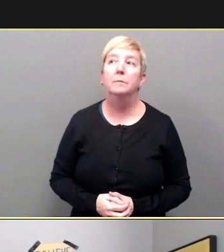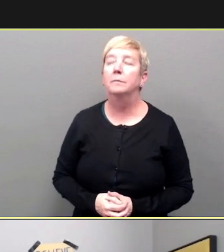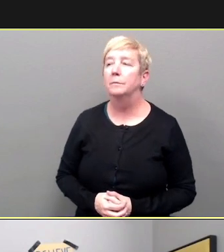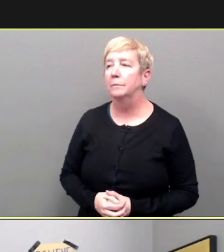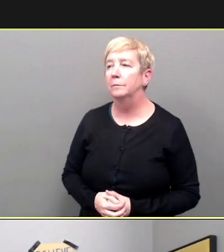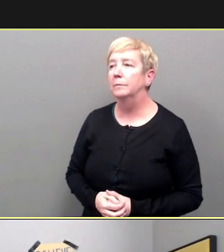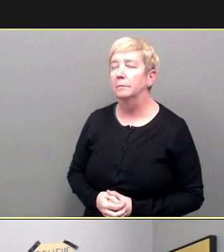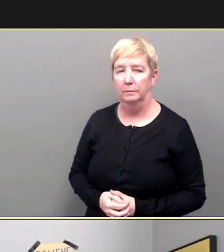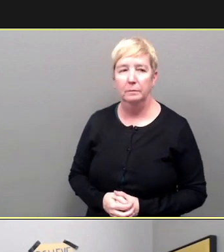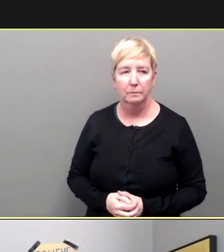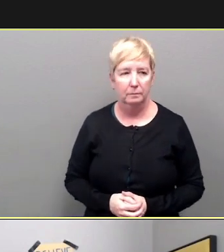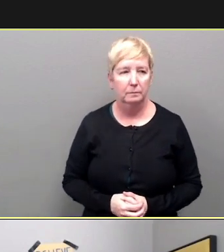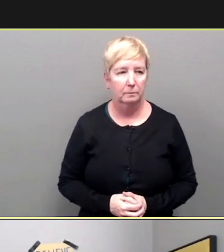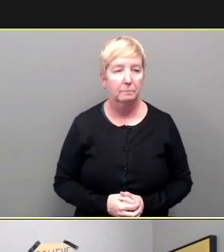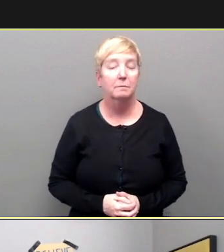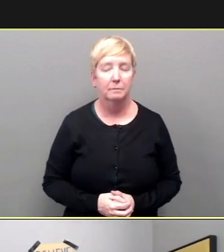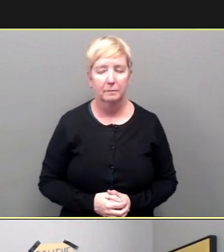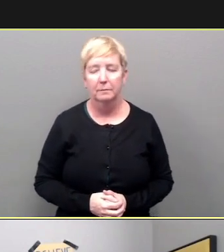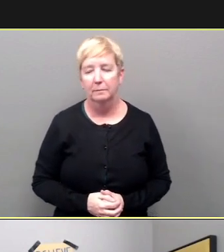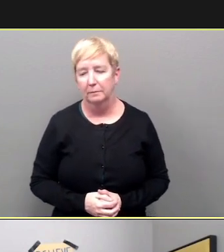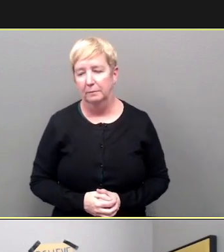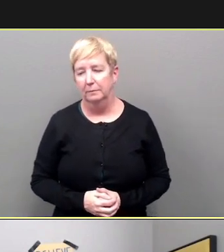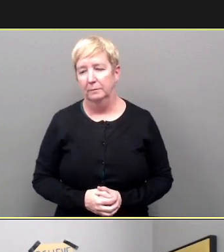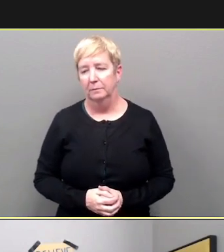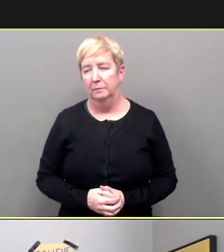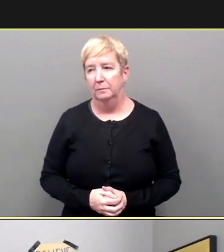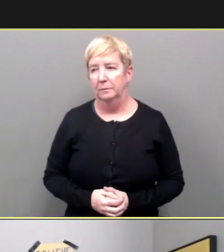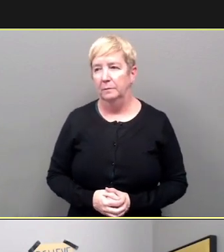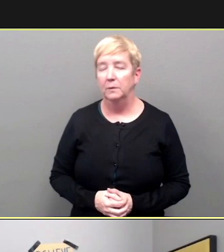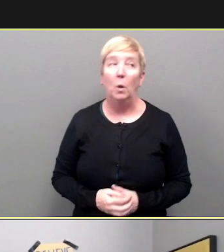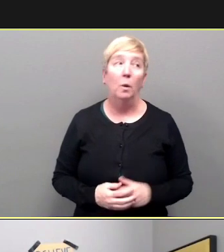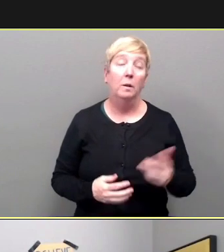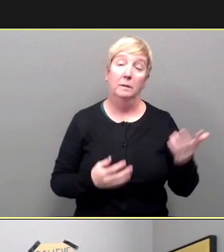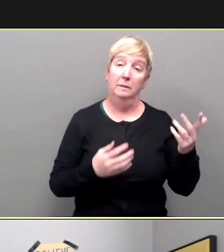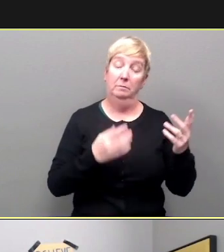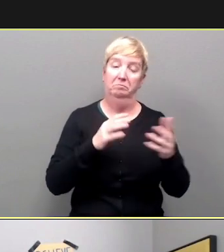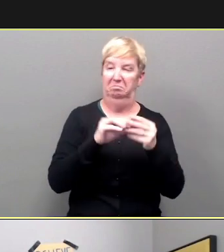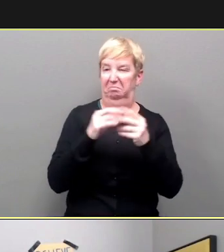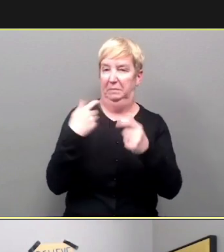para que poder, ¿verdad? Si tiene seguro, hacer